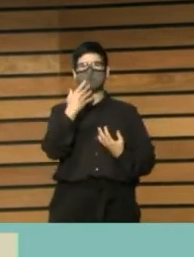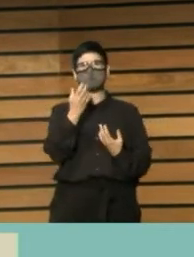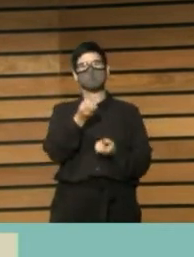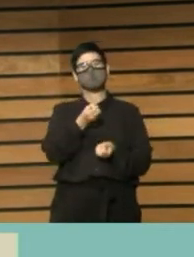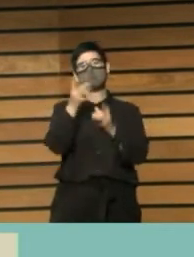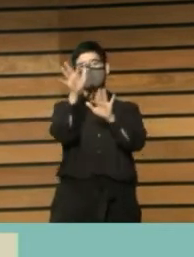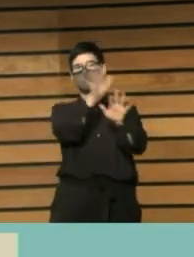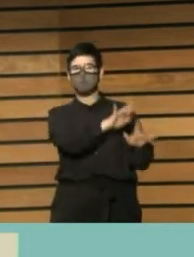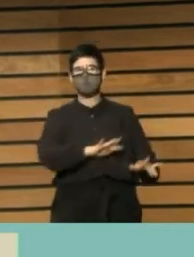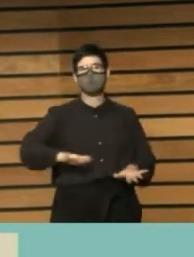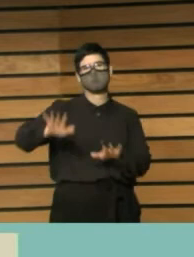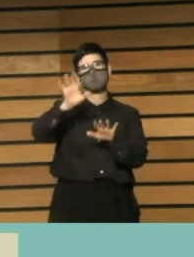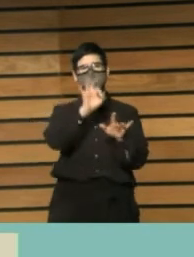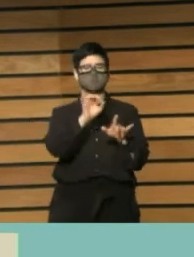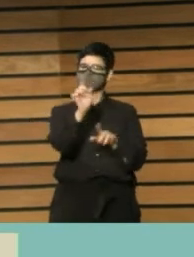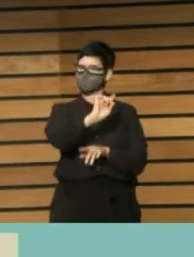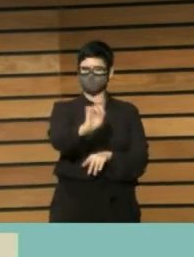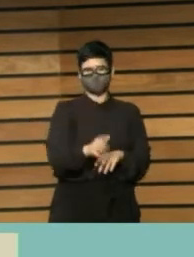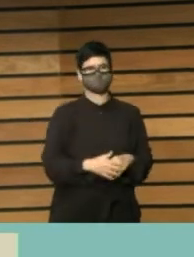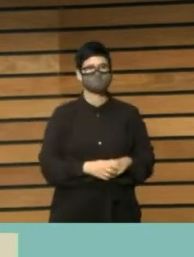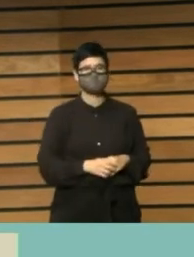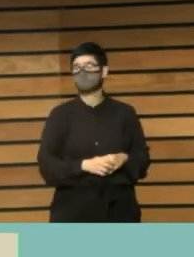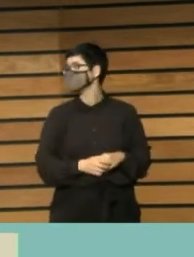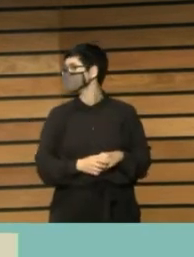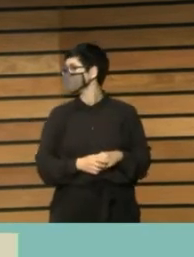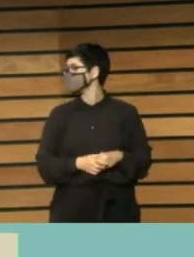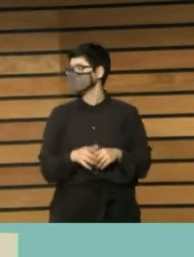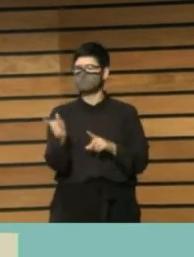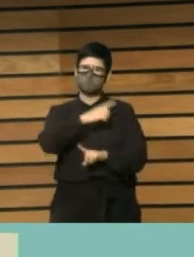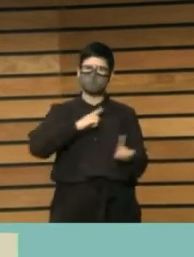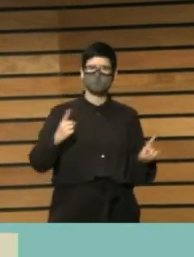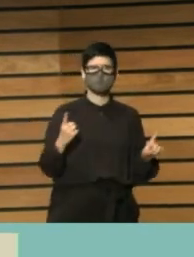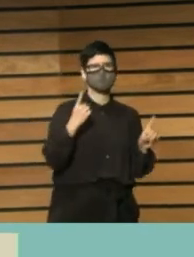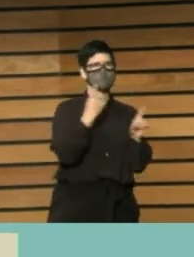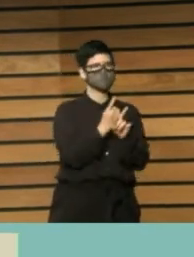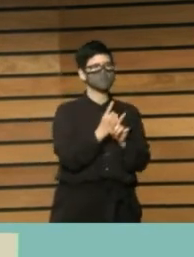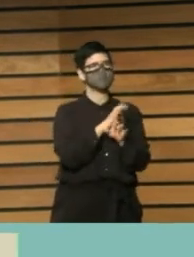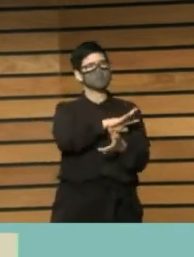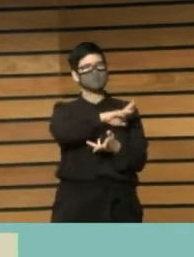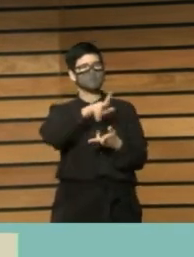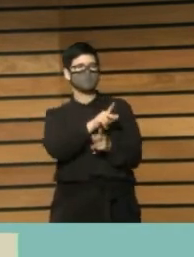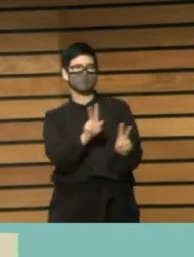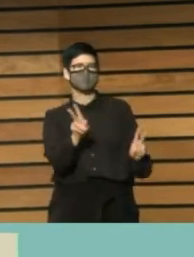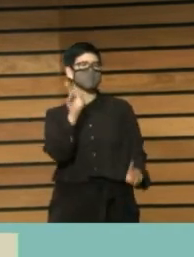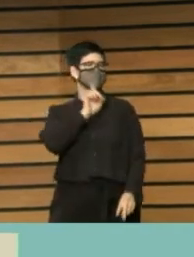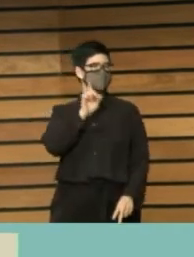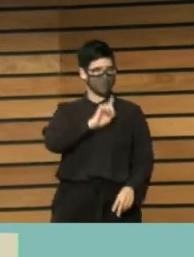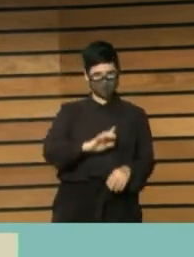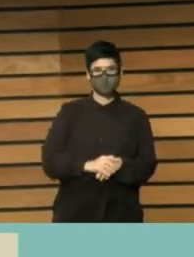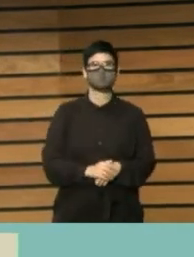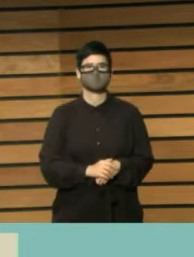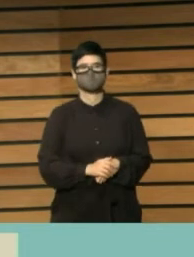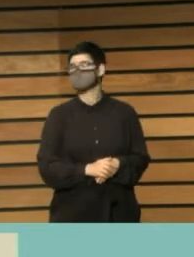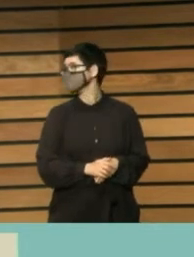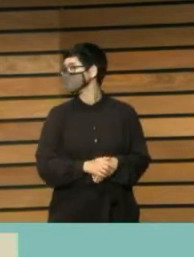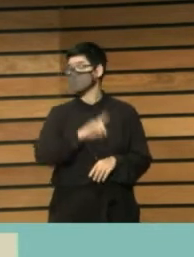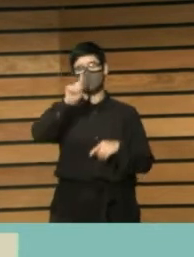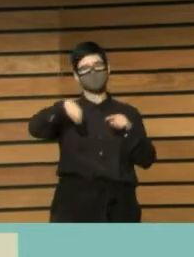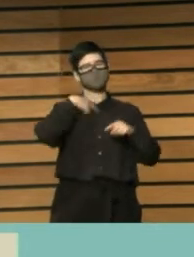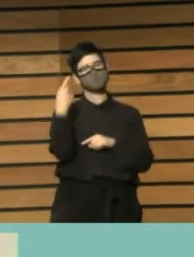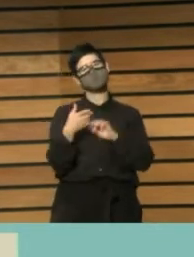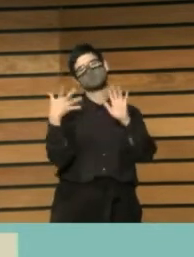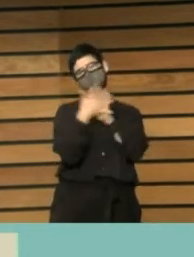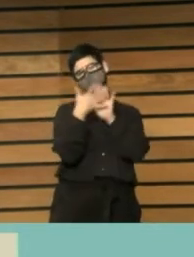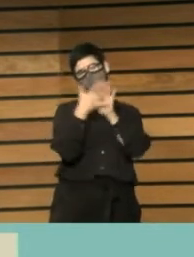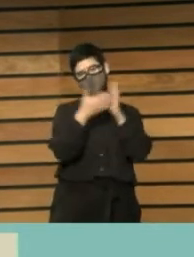llamada también posverdad y combaten las fake news. Luego tendremos más sobre eso en la otra sesión. Que